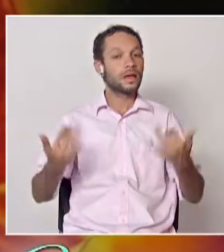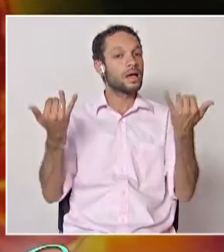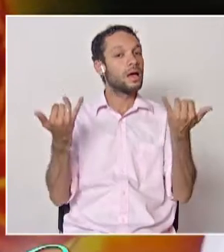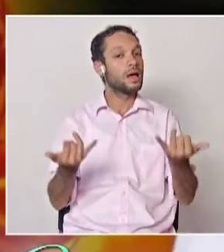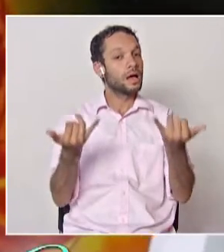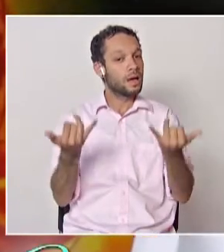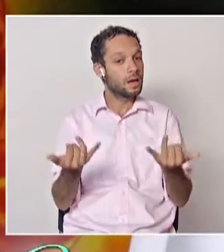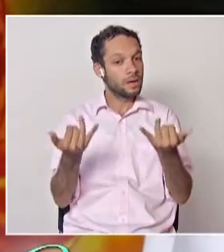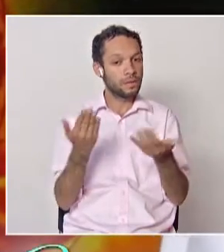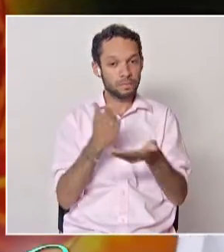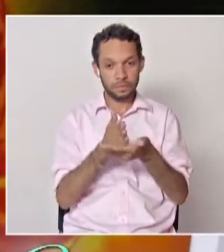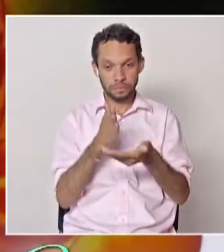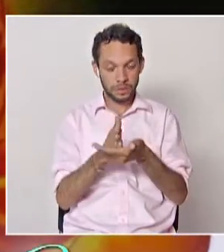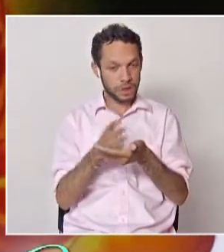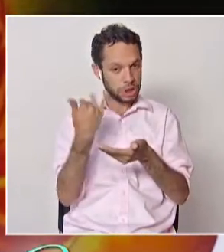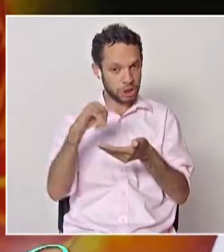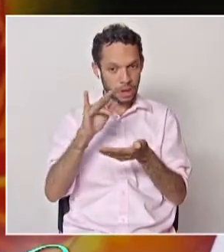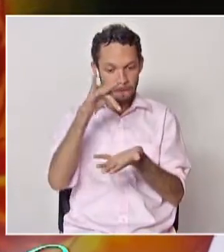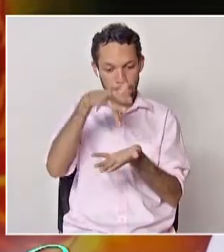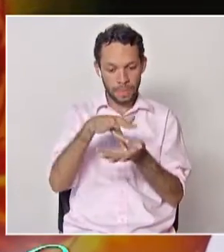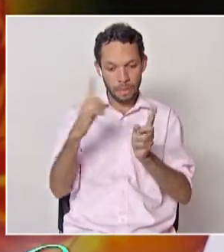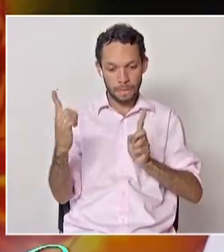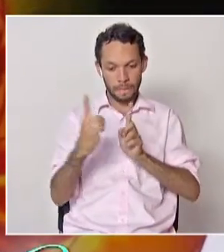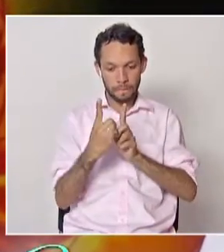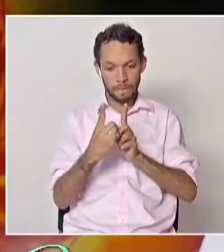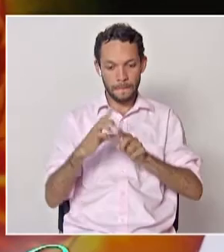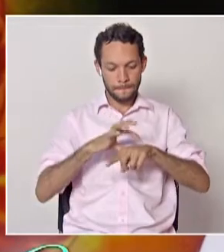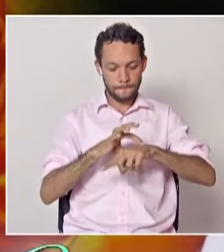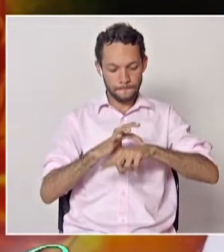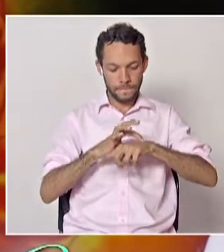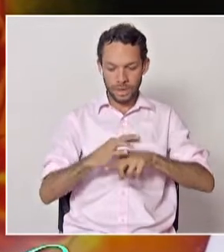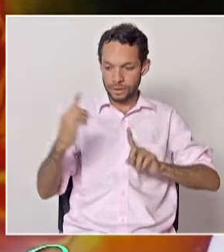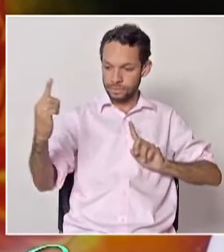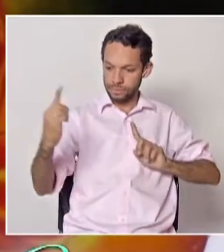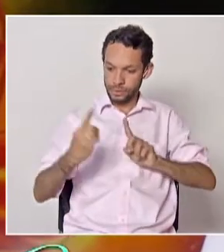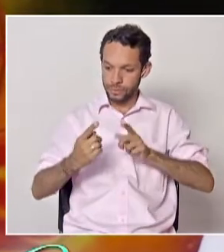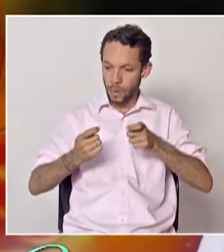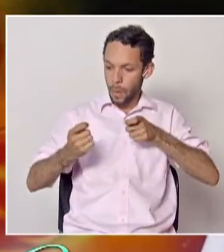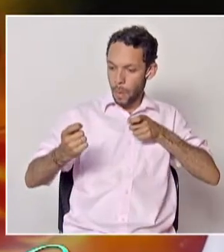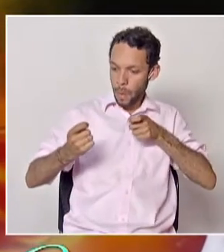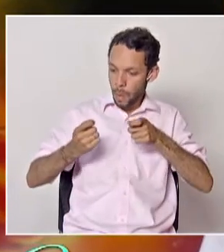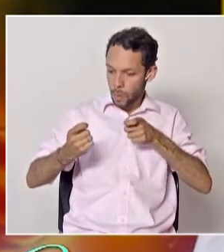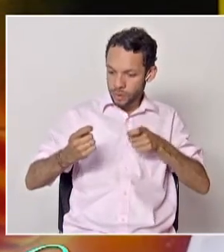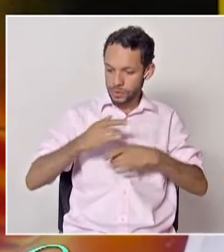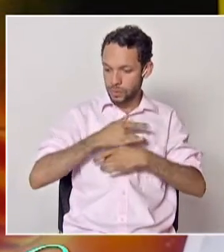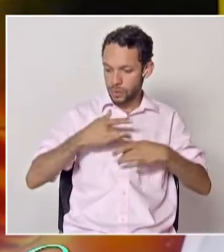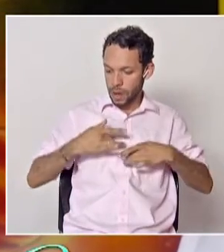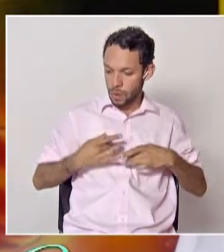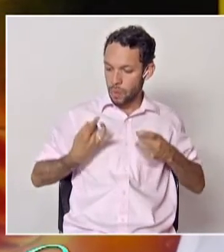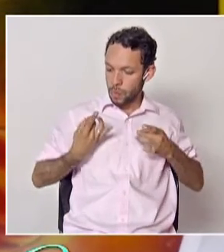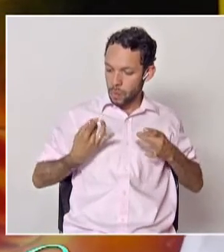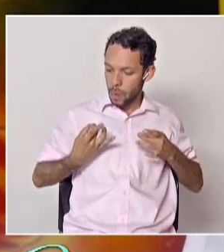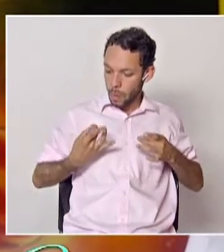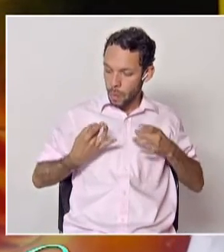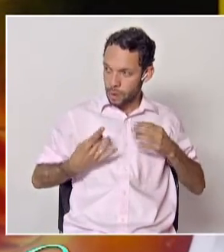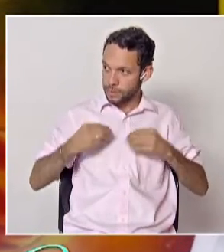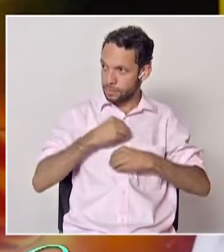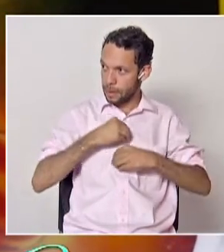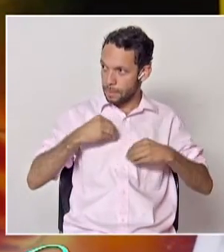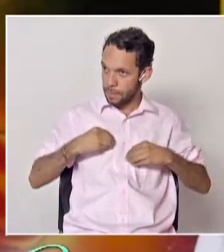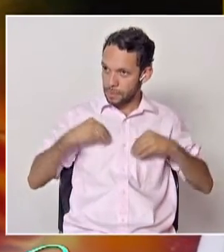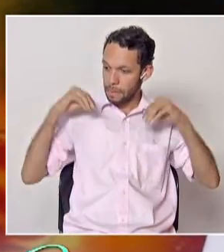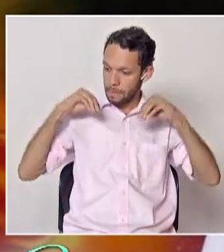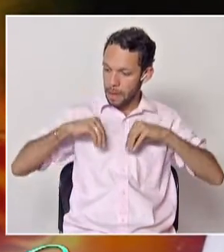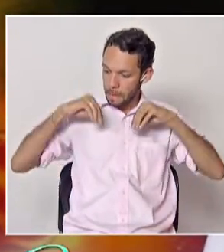Ahora, estamos en la consulta y ya en la consulta empieza un proceso de manejo del dolor después de toda una historia clínica, después de haber tenido